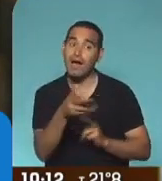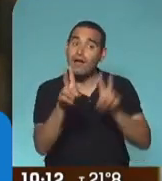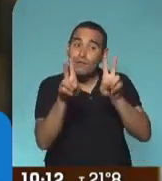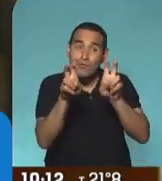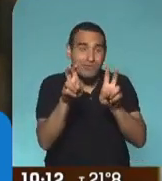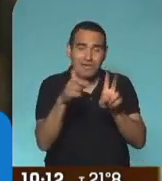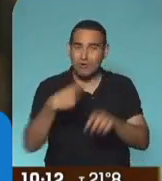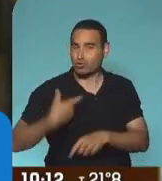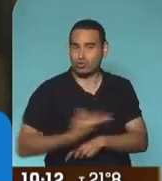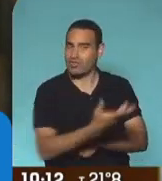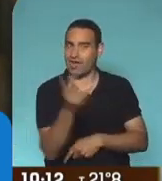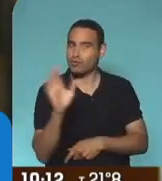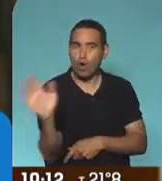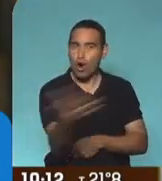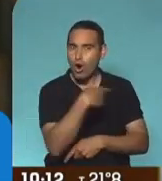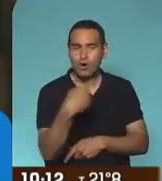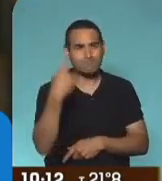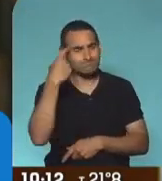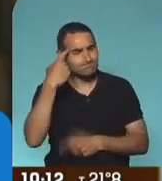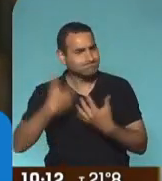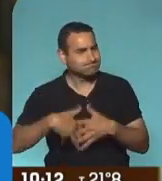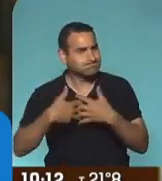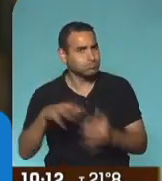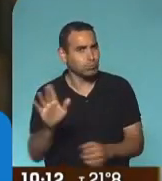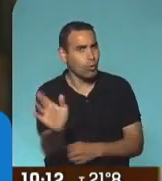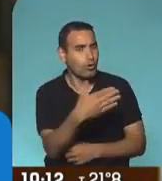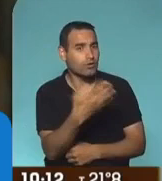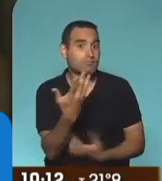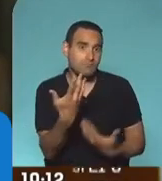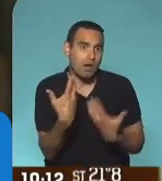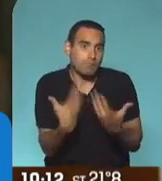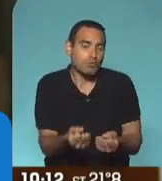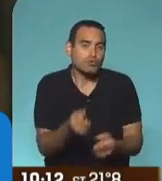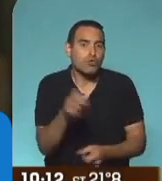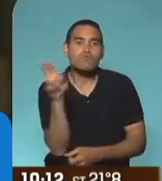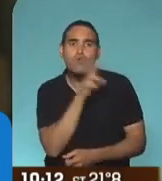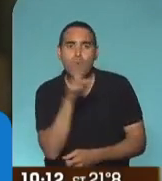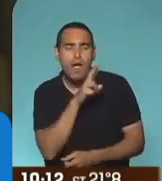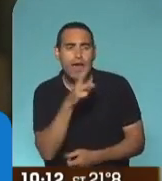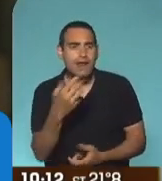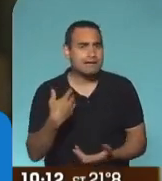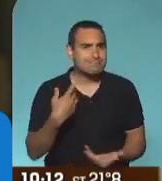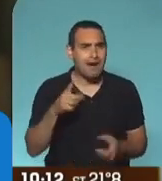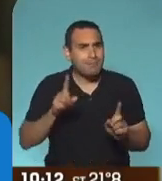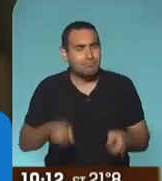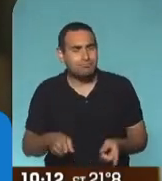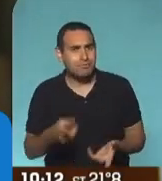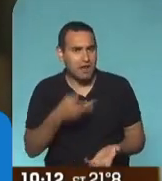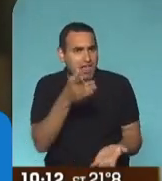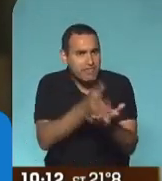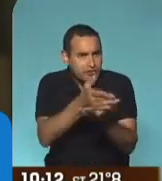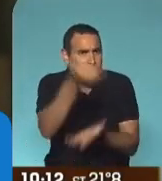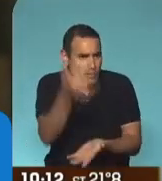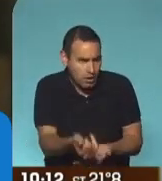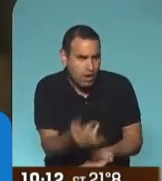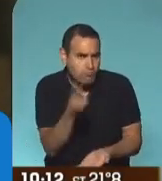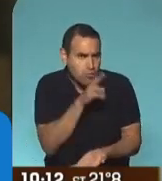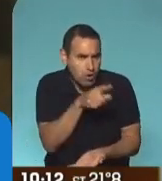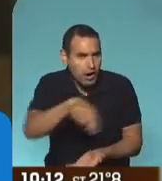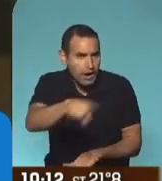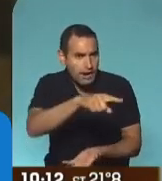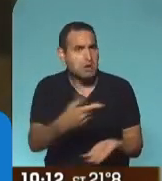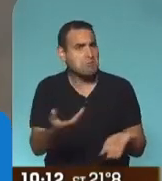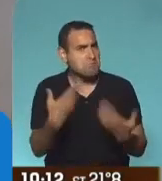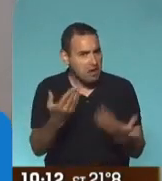toda la sociedad, y esto principalmente ayuda a muchas mujeres que no saben que tienen un derecho justamente a